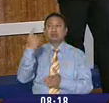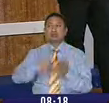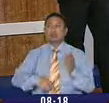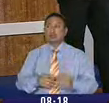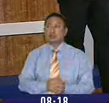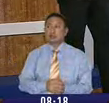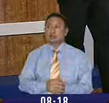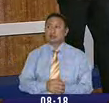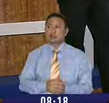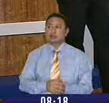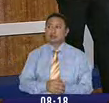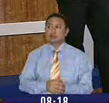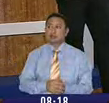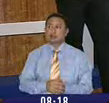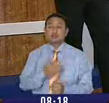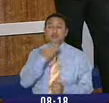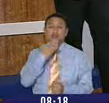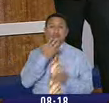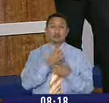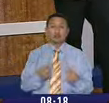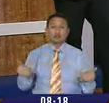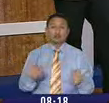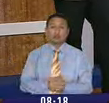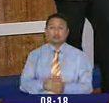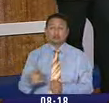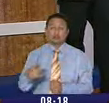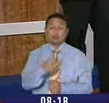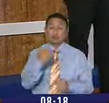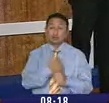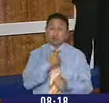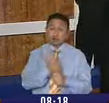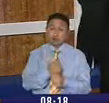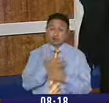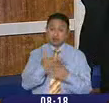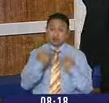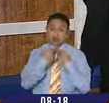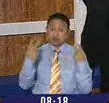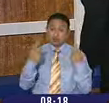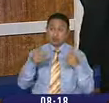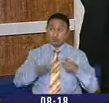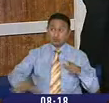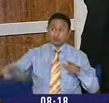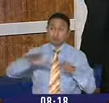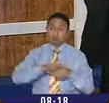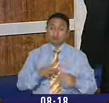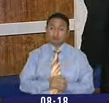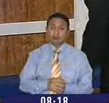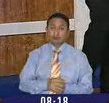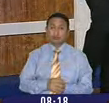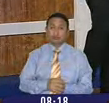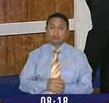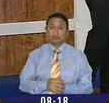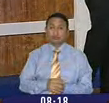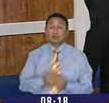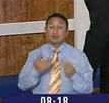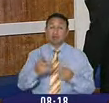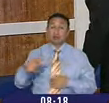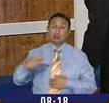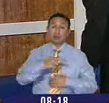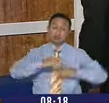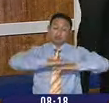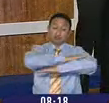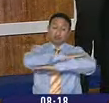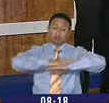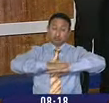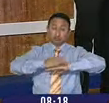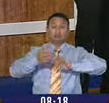barrio y soluciones. Bueno, eso es lo que se requiere. Ahí tienen trabajo también obras públicas, no solamente en las zonas donde ya lo están haciendo, sino también la que requieren